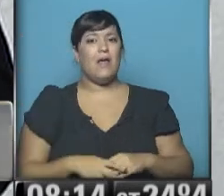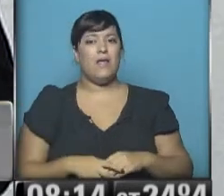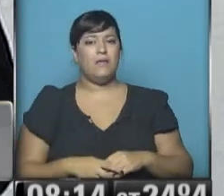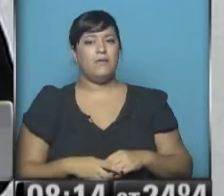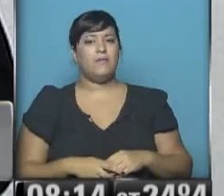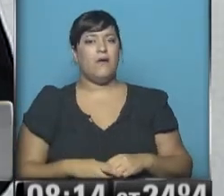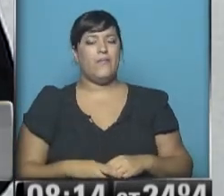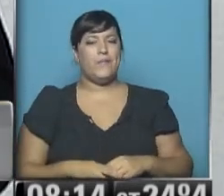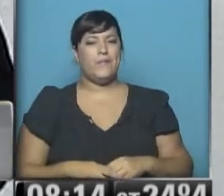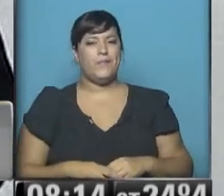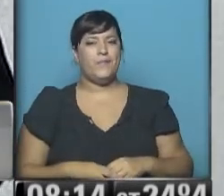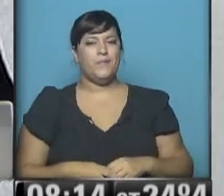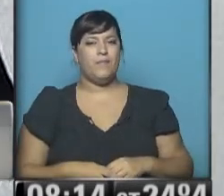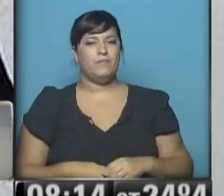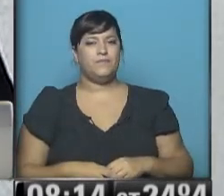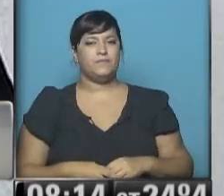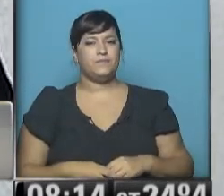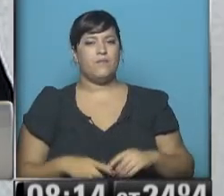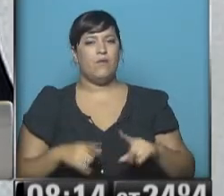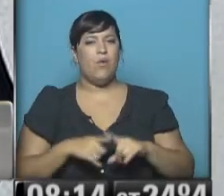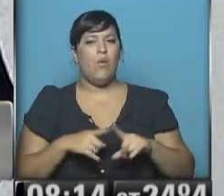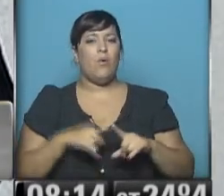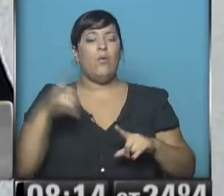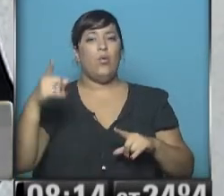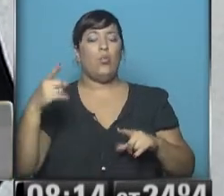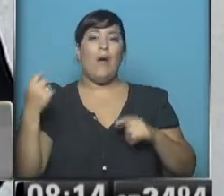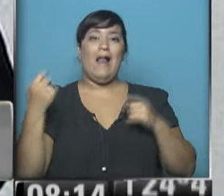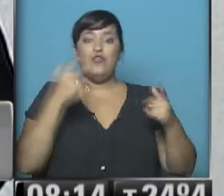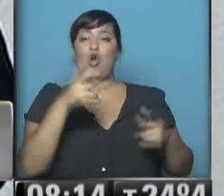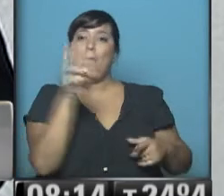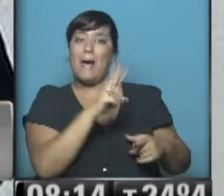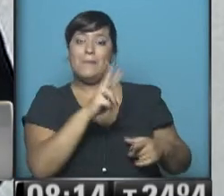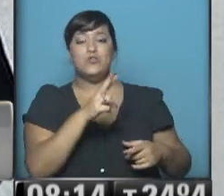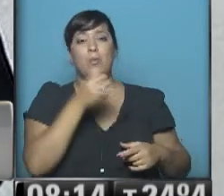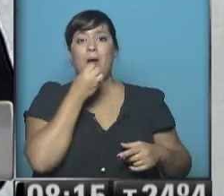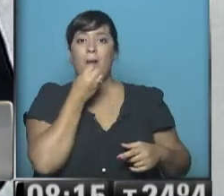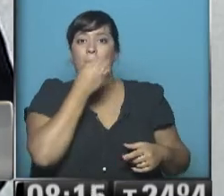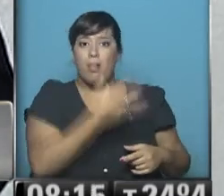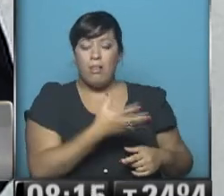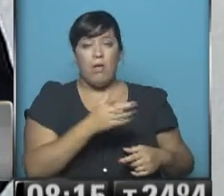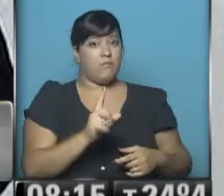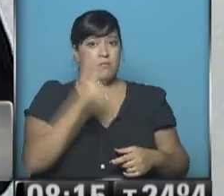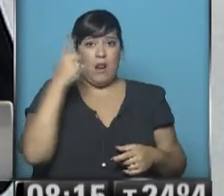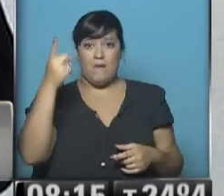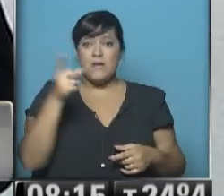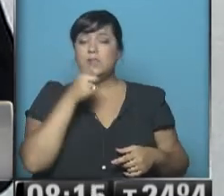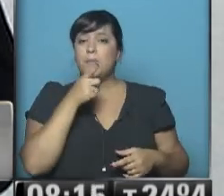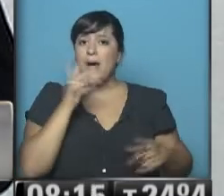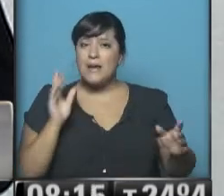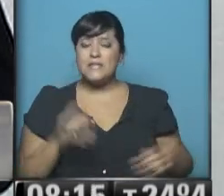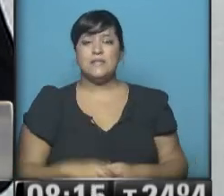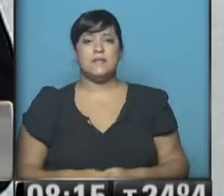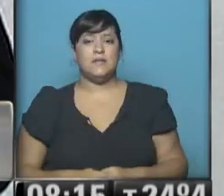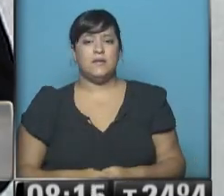relevados de ocultamiento de cualquier secreto de estado desde el punto de vista de la secretaría de inteligencia esto nos parece